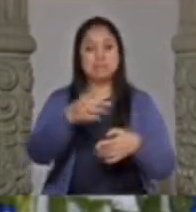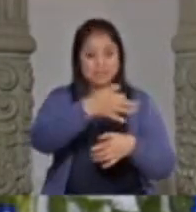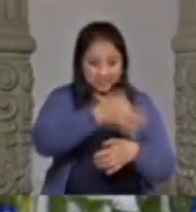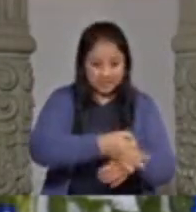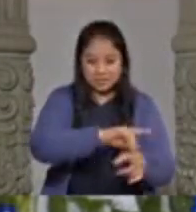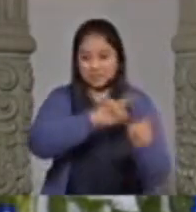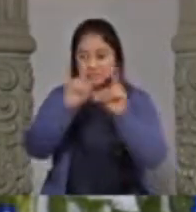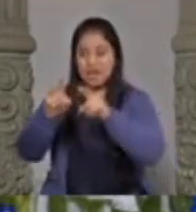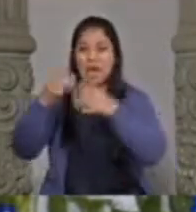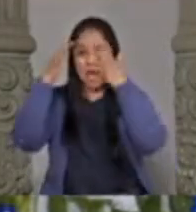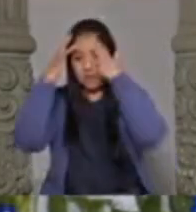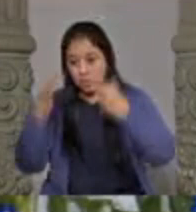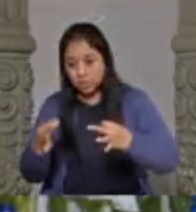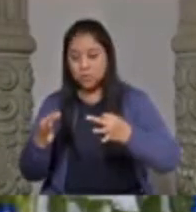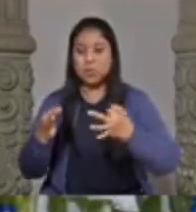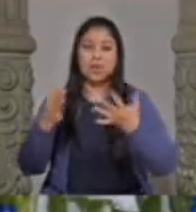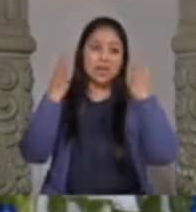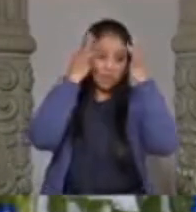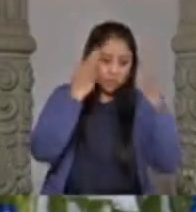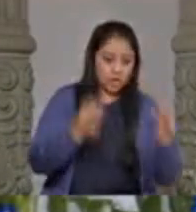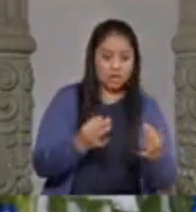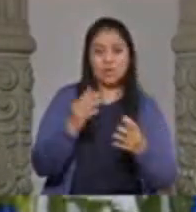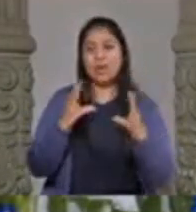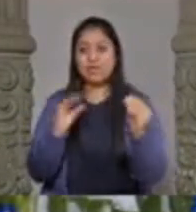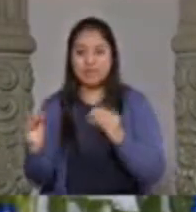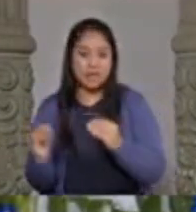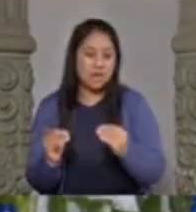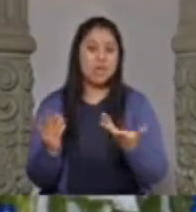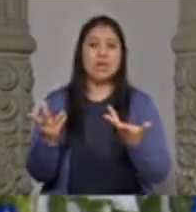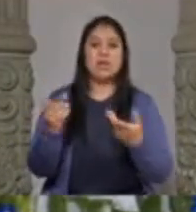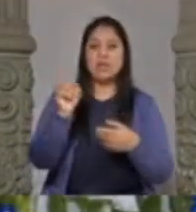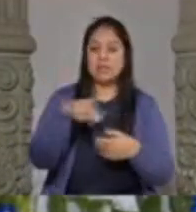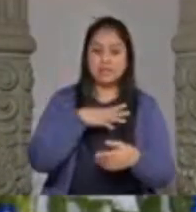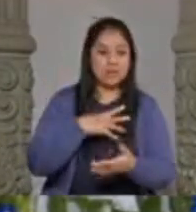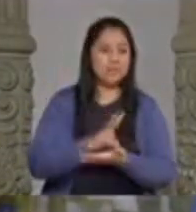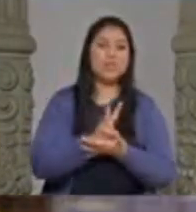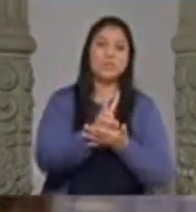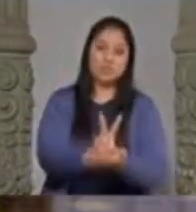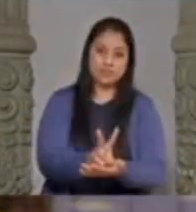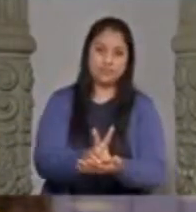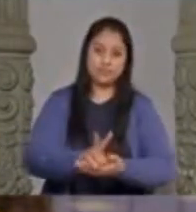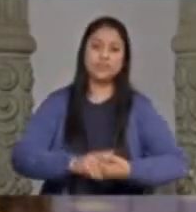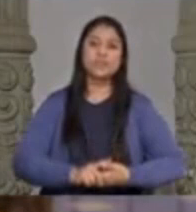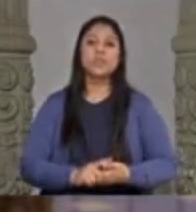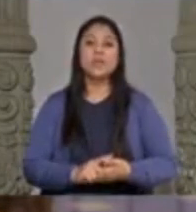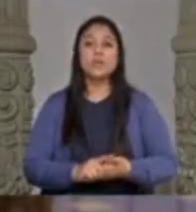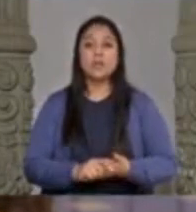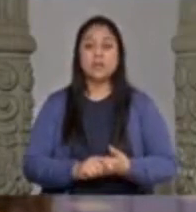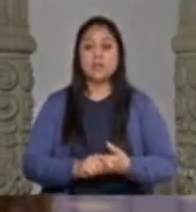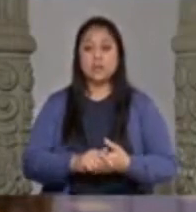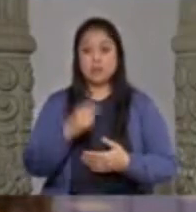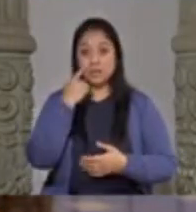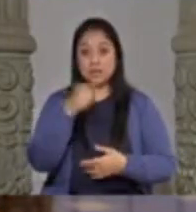para que hayan acuerdos, tiene que haber diálogo. Y para que haya diálogo, tiene que haber voluntad. Esta es la